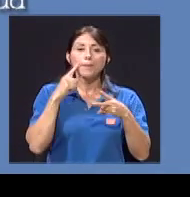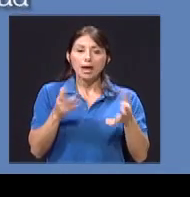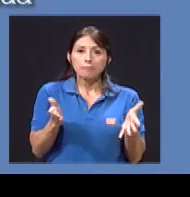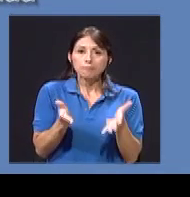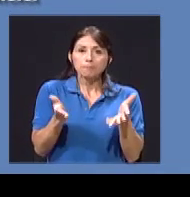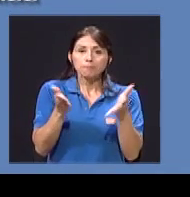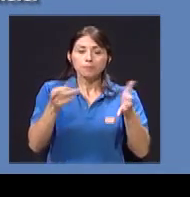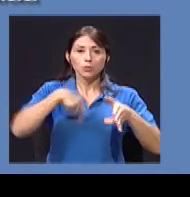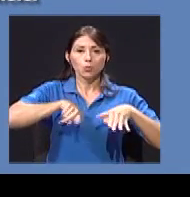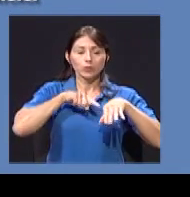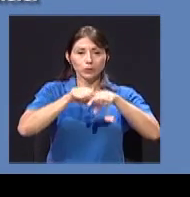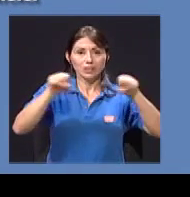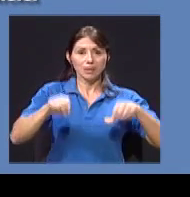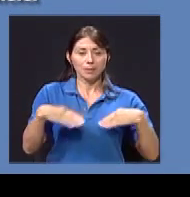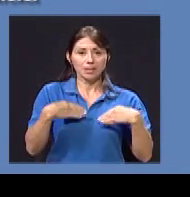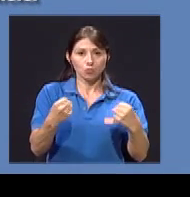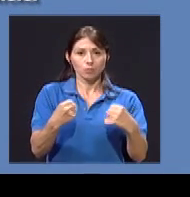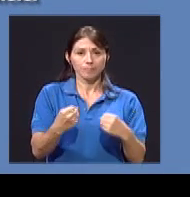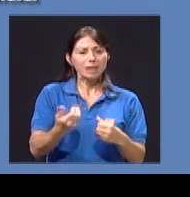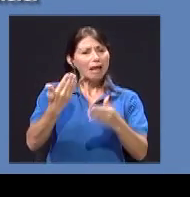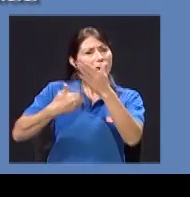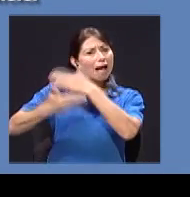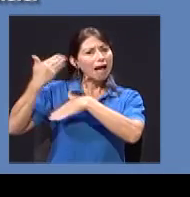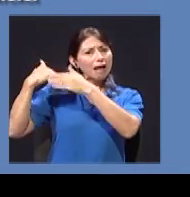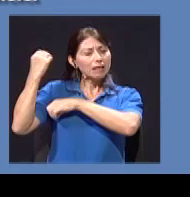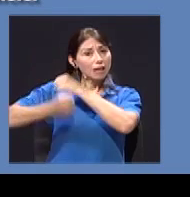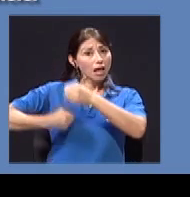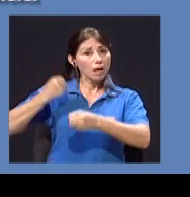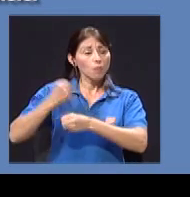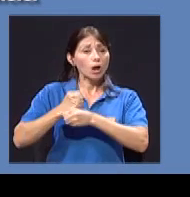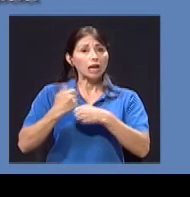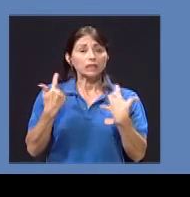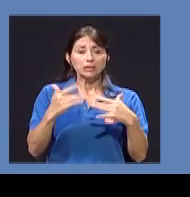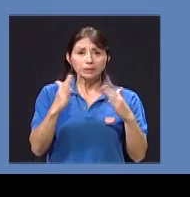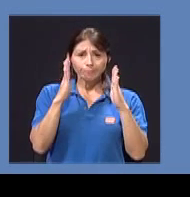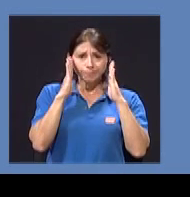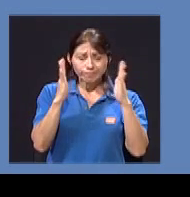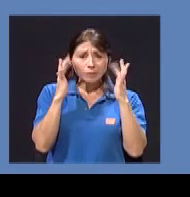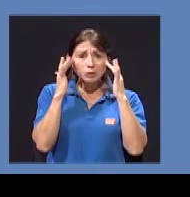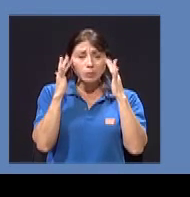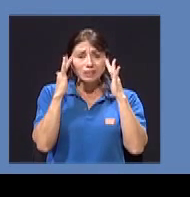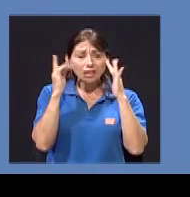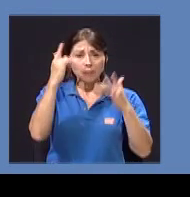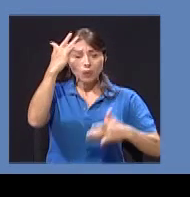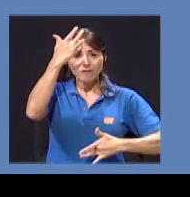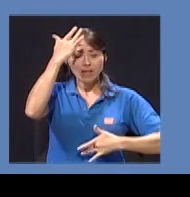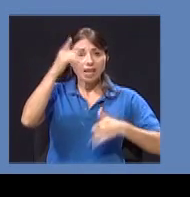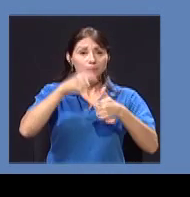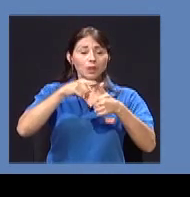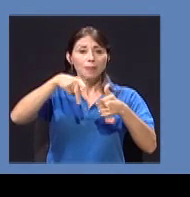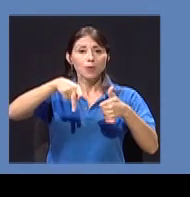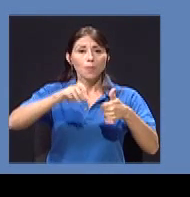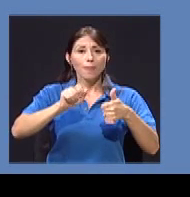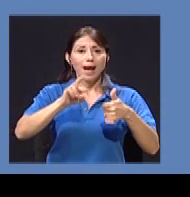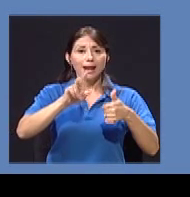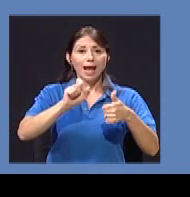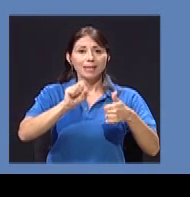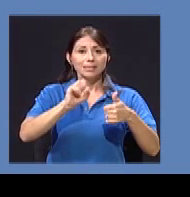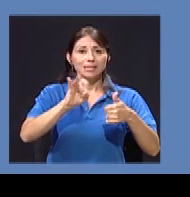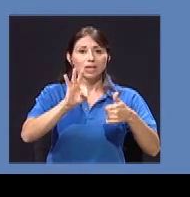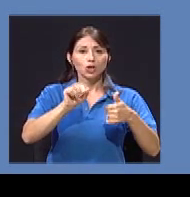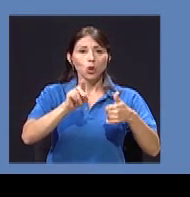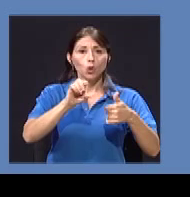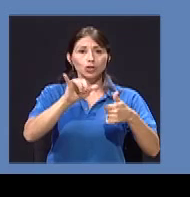podría ser nuestro sistema de salud. Quiero decir que en aquella época había una gran preocupación por las enfermedades como